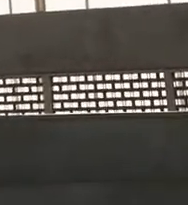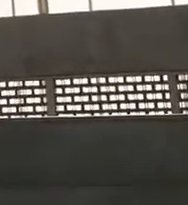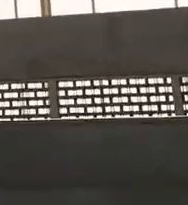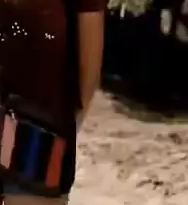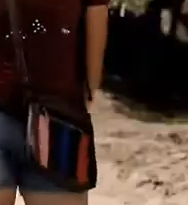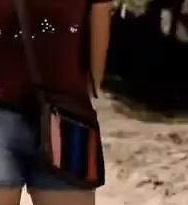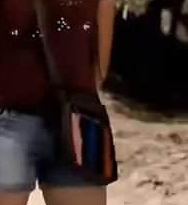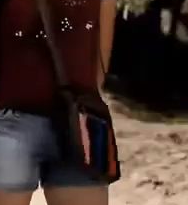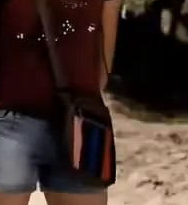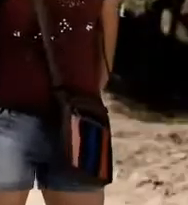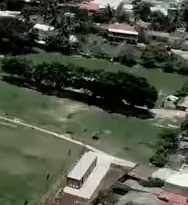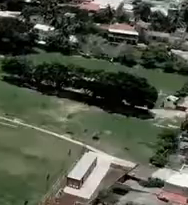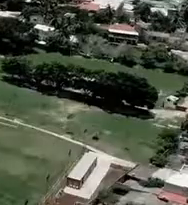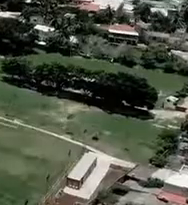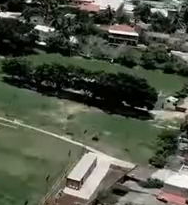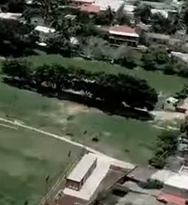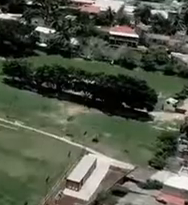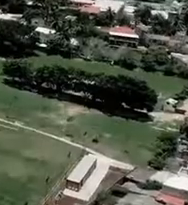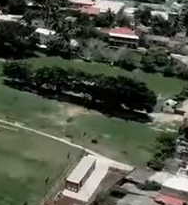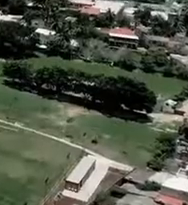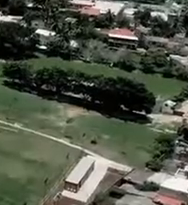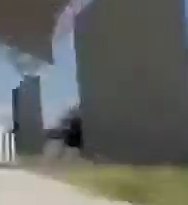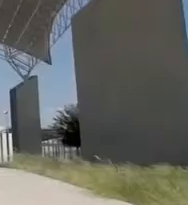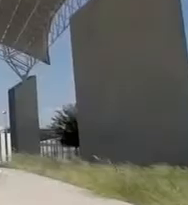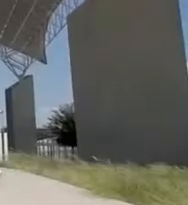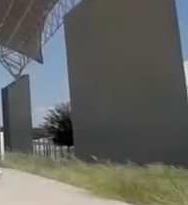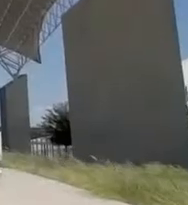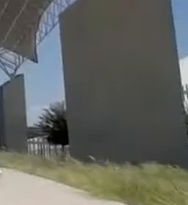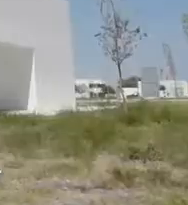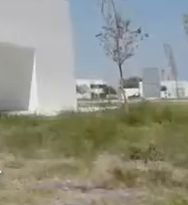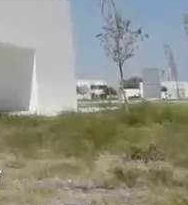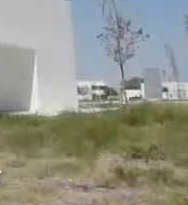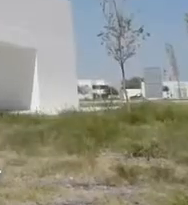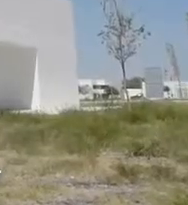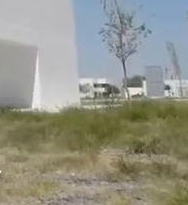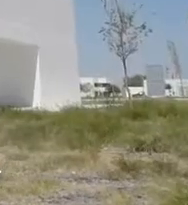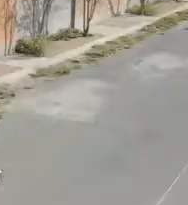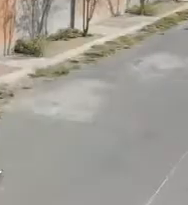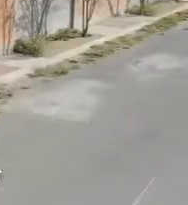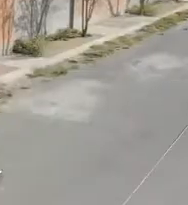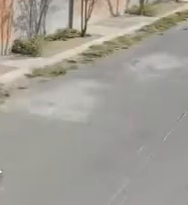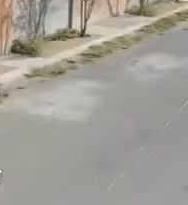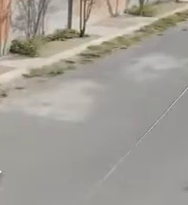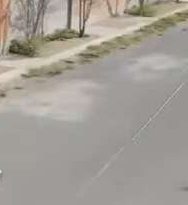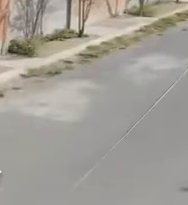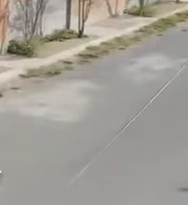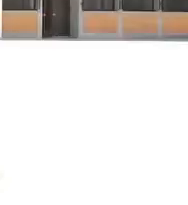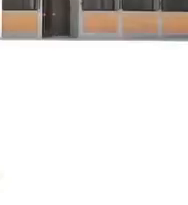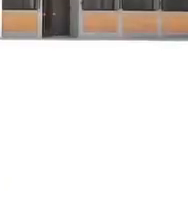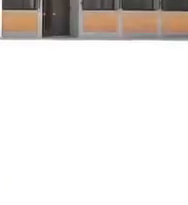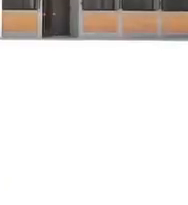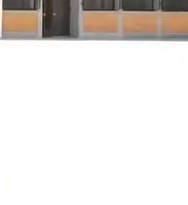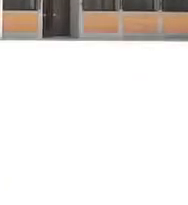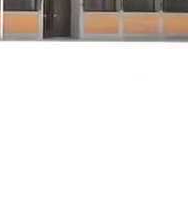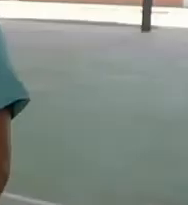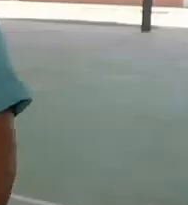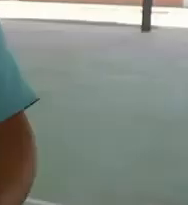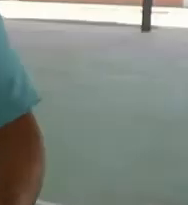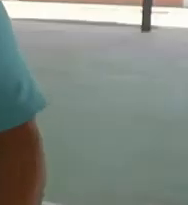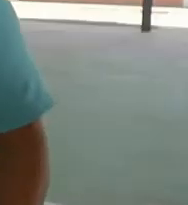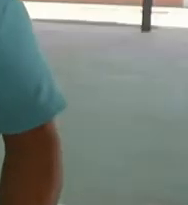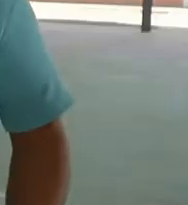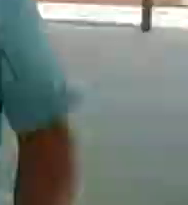biblioteca, una cancha deportiva y un malecón. Yo pienso que estas obras van a beneficiar a mis hijos en el futuro, que son de esta comunidad,